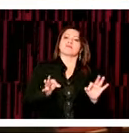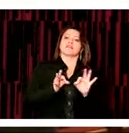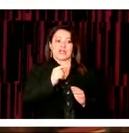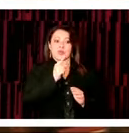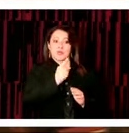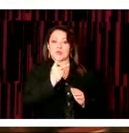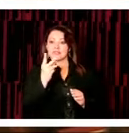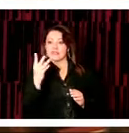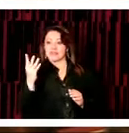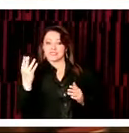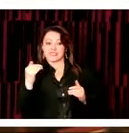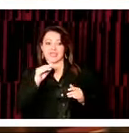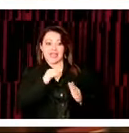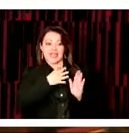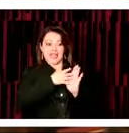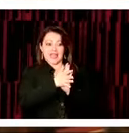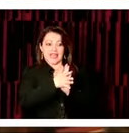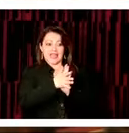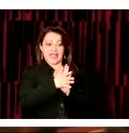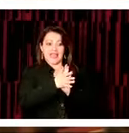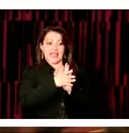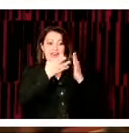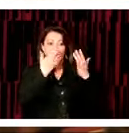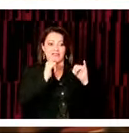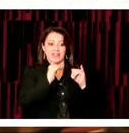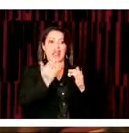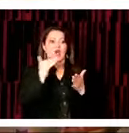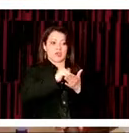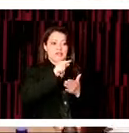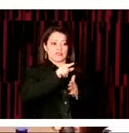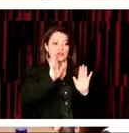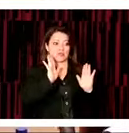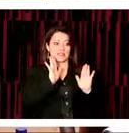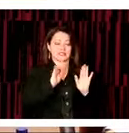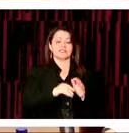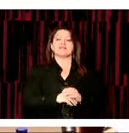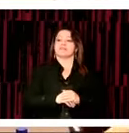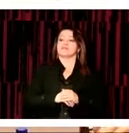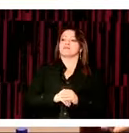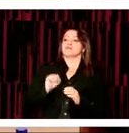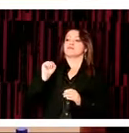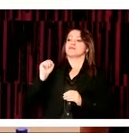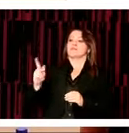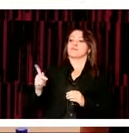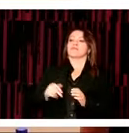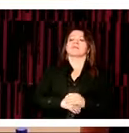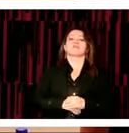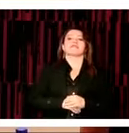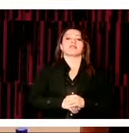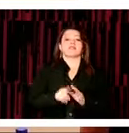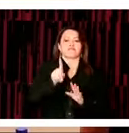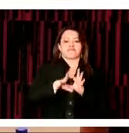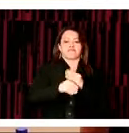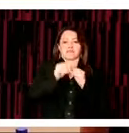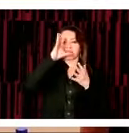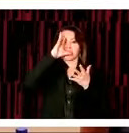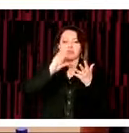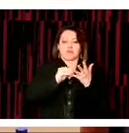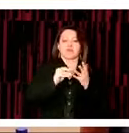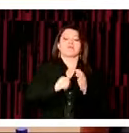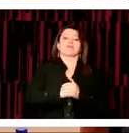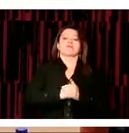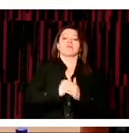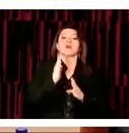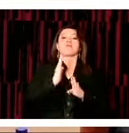espera. Entonces, yo sí creo que tenemos que buscar es, esto no es un problema de normas, esto es un problema de